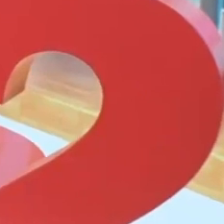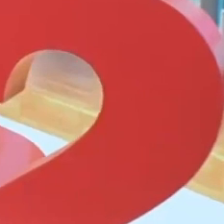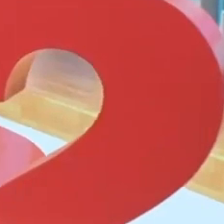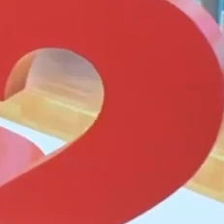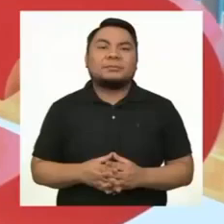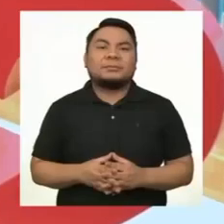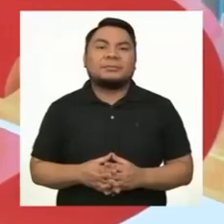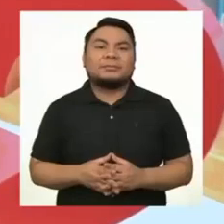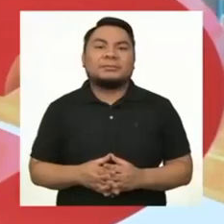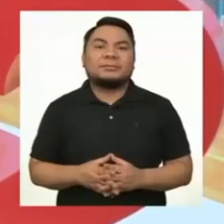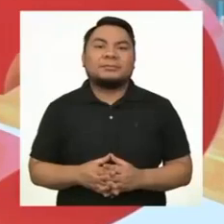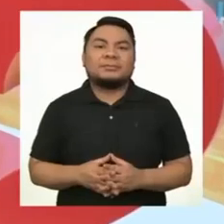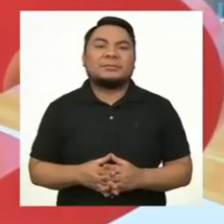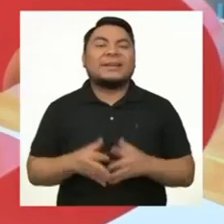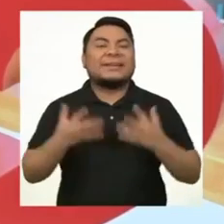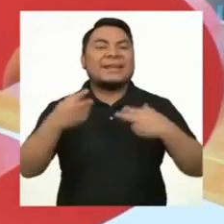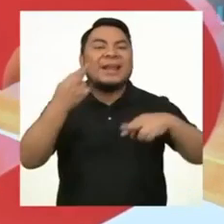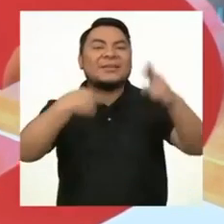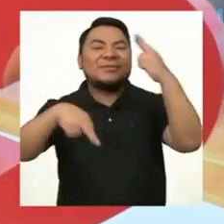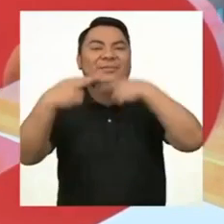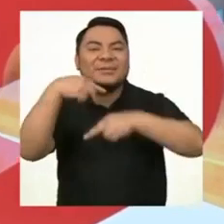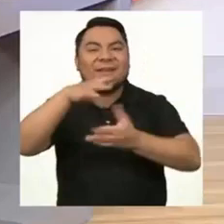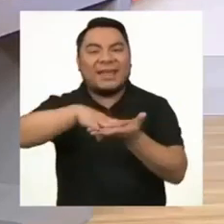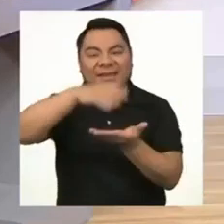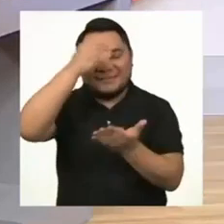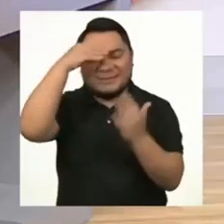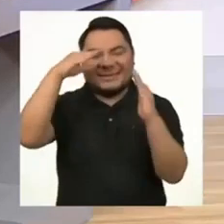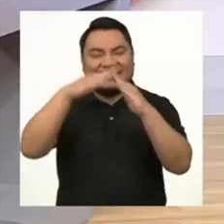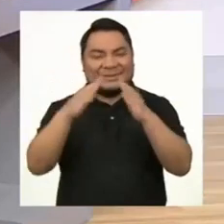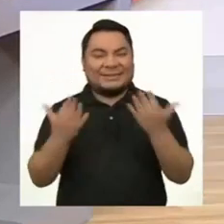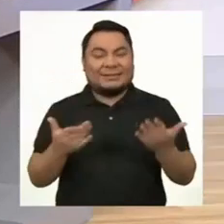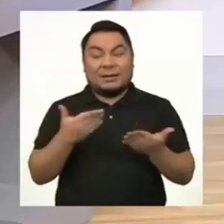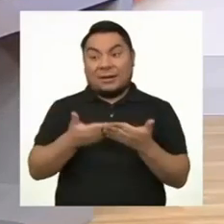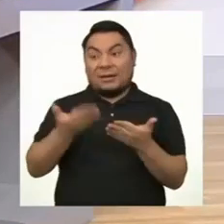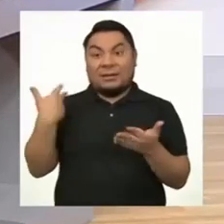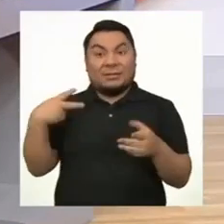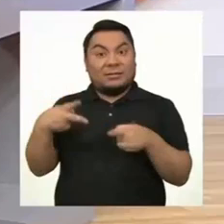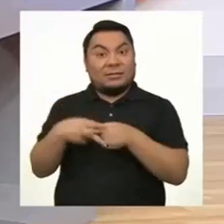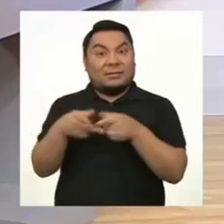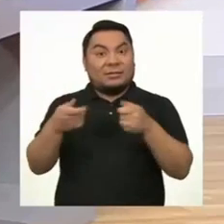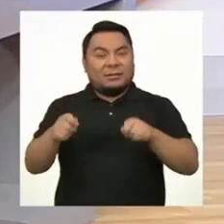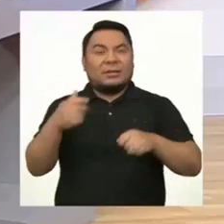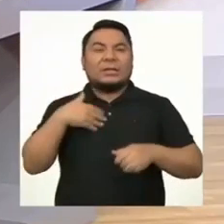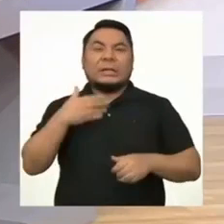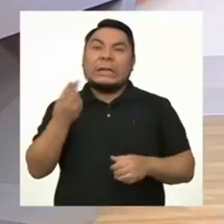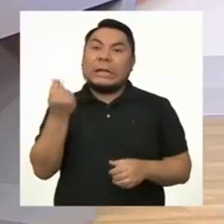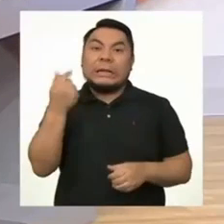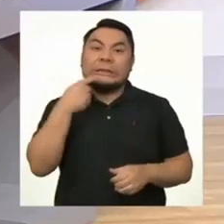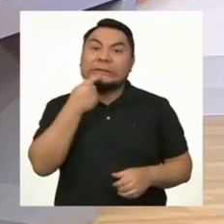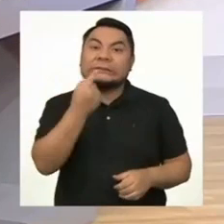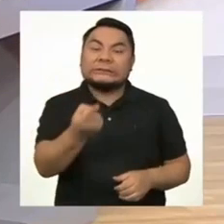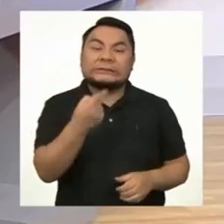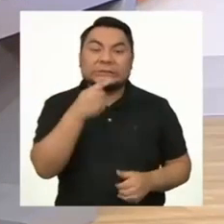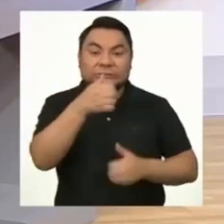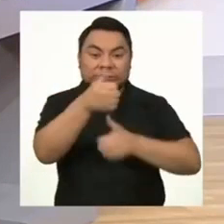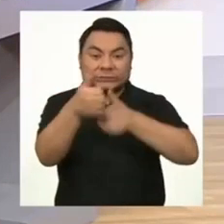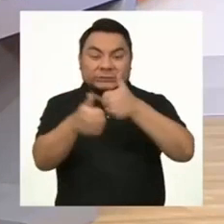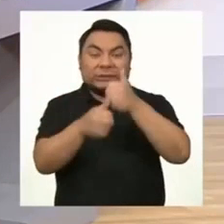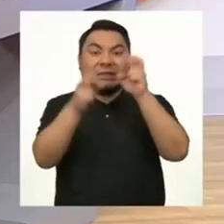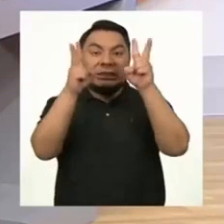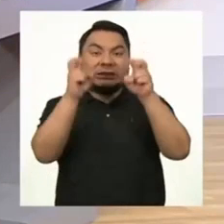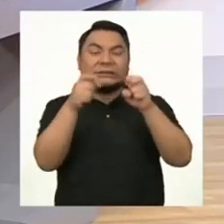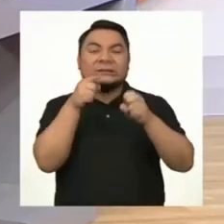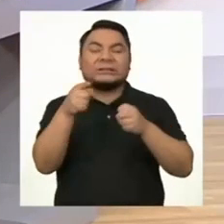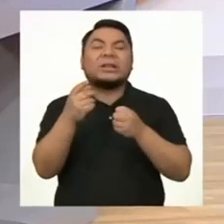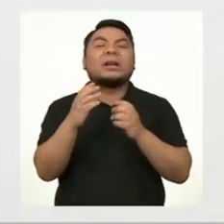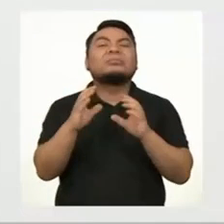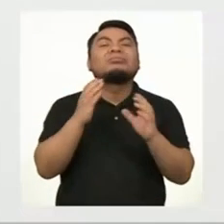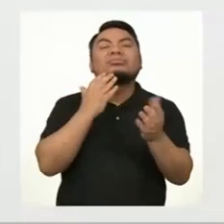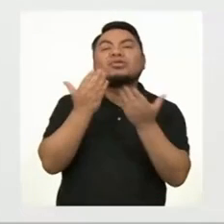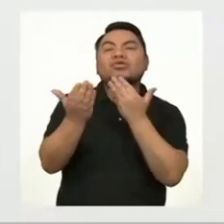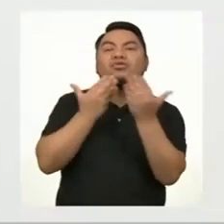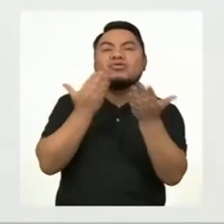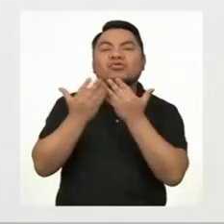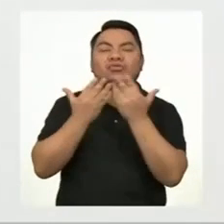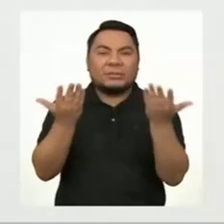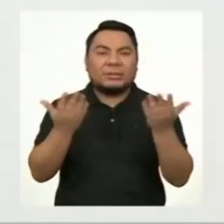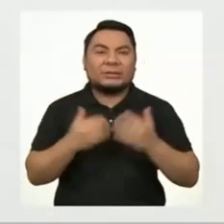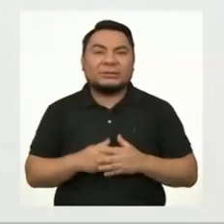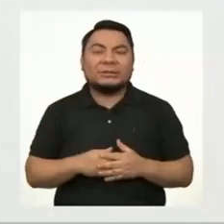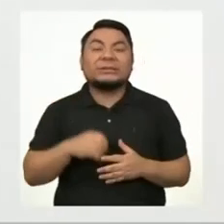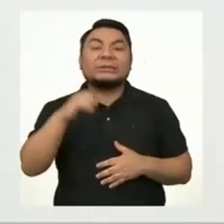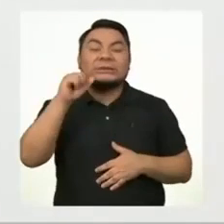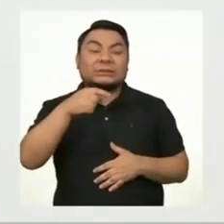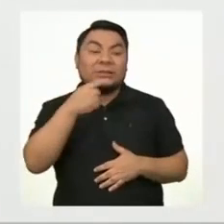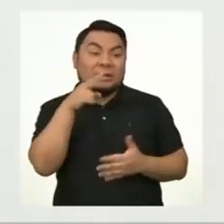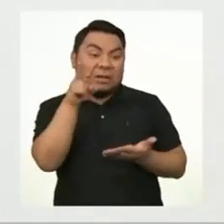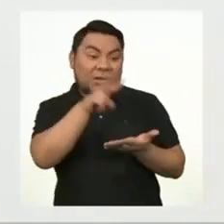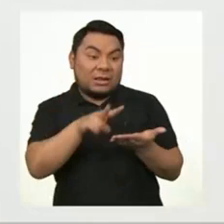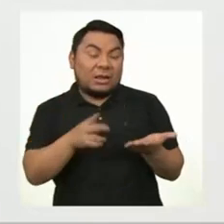Ya estamos de vuelta en Aprendo en Casa. Antes de la pausa me apresuré y dije que el subtema eran los espacios de conversación. Después de